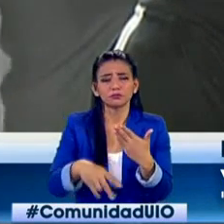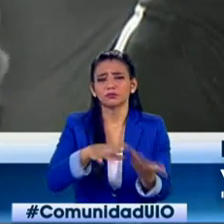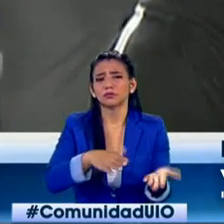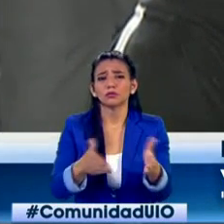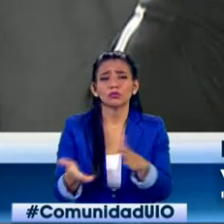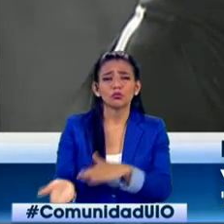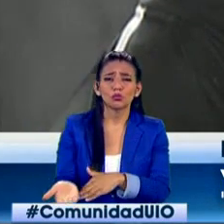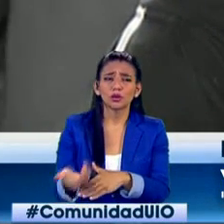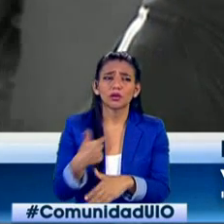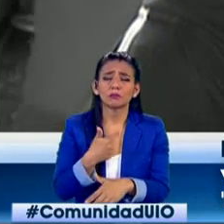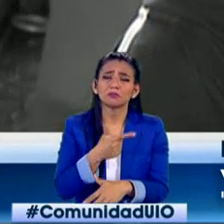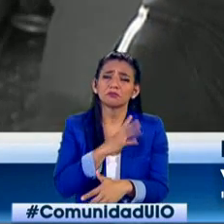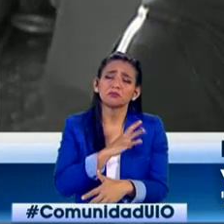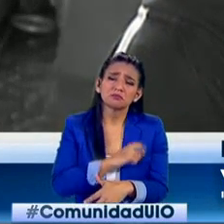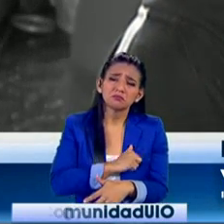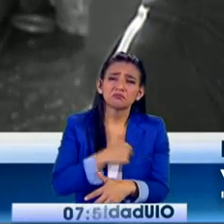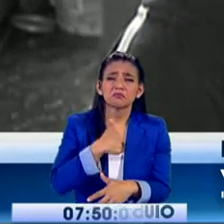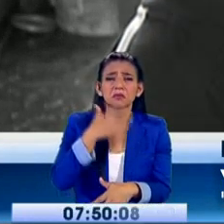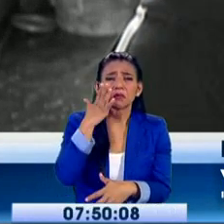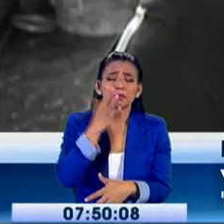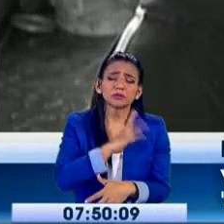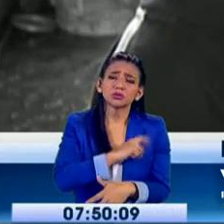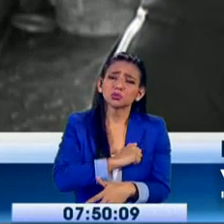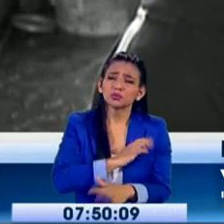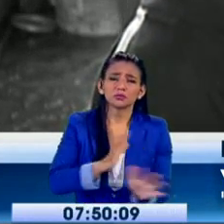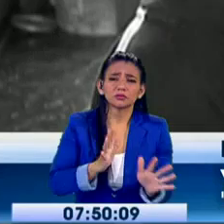señor? Para no hacer sufrir a mi mamá.